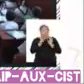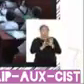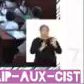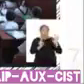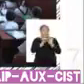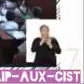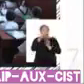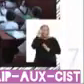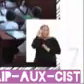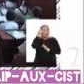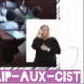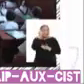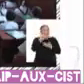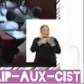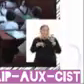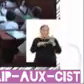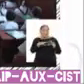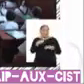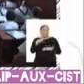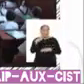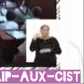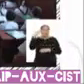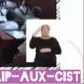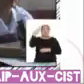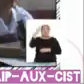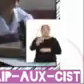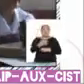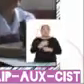pensando qué van a hacer cuando sean grandes.